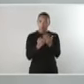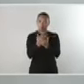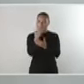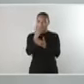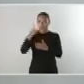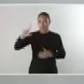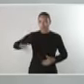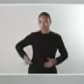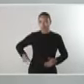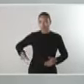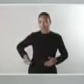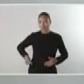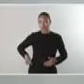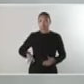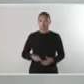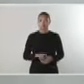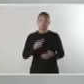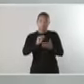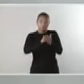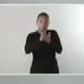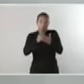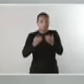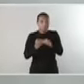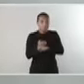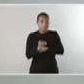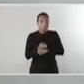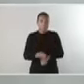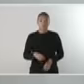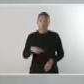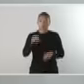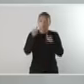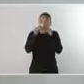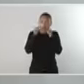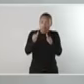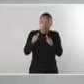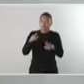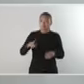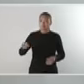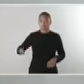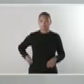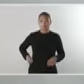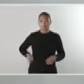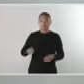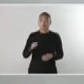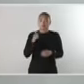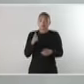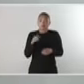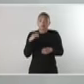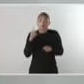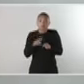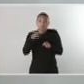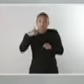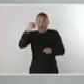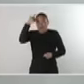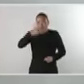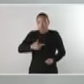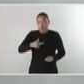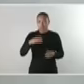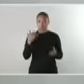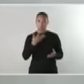nuestro gobernador del estado de ahí la importancia que reviste el que esta noche